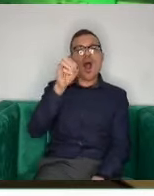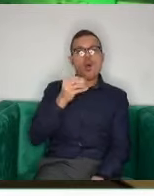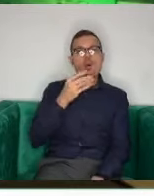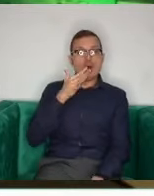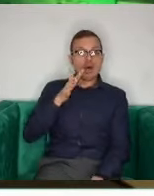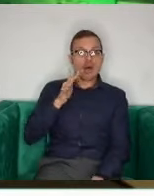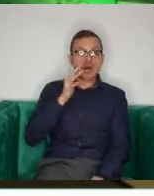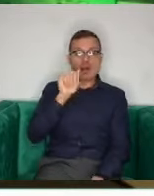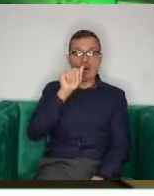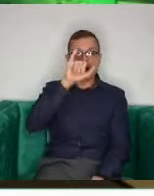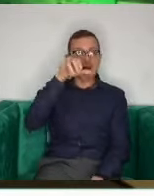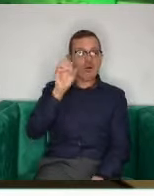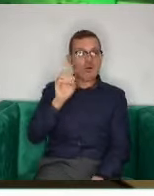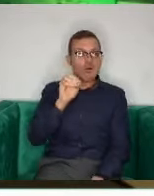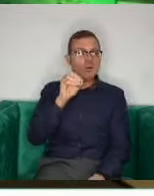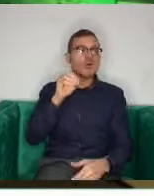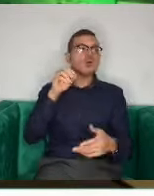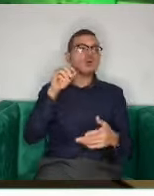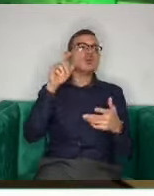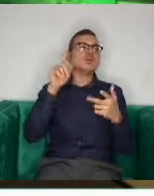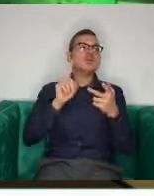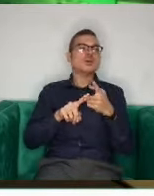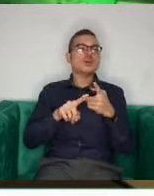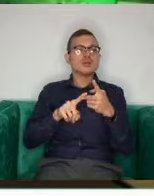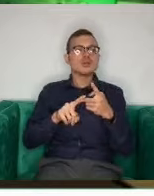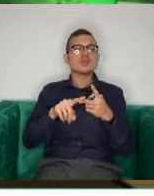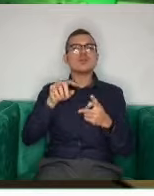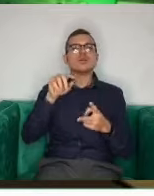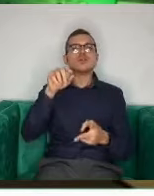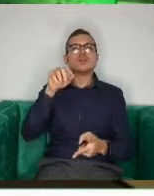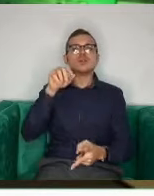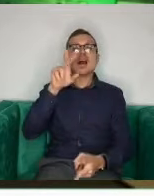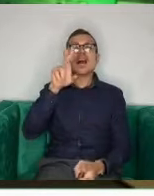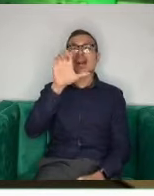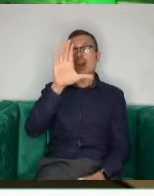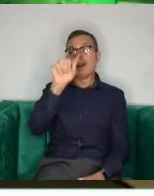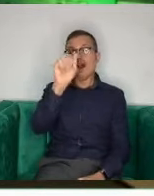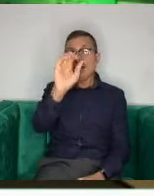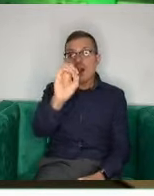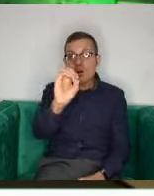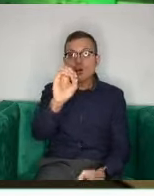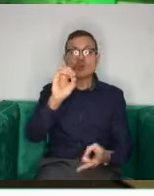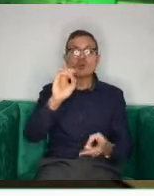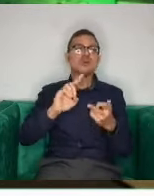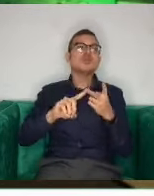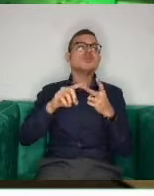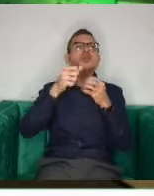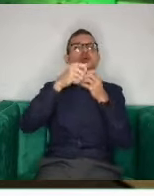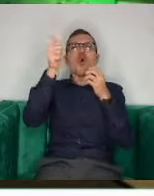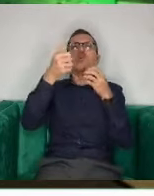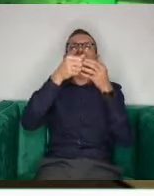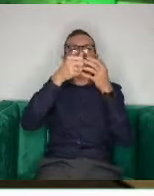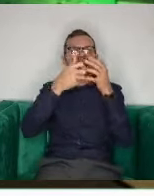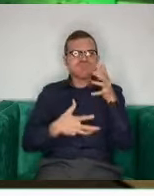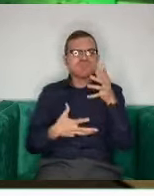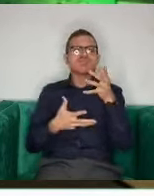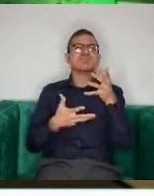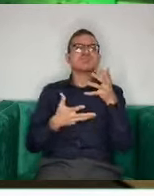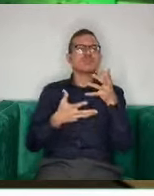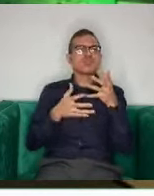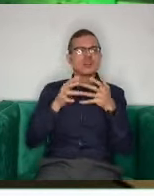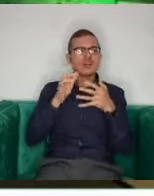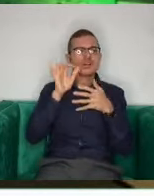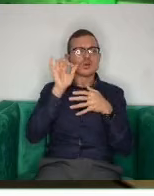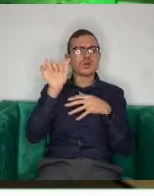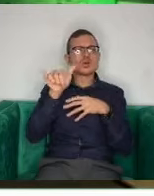minimizar ese contenido de sodio en su dieta. Puede cocinar con aceite de oliva, como bien dijimos. Podemos excluir otros alimentos